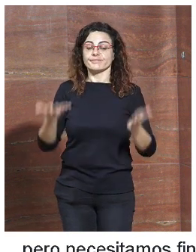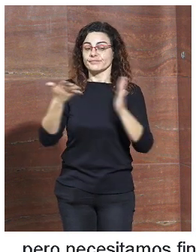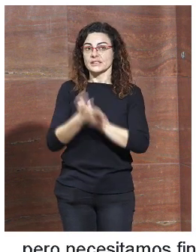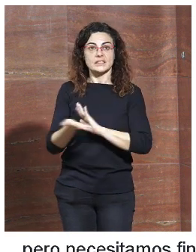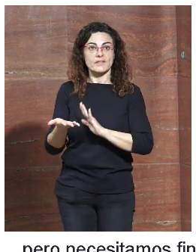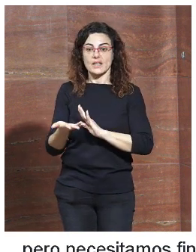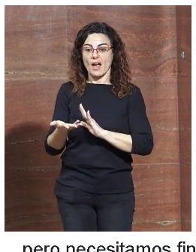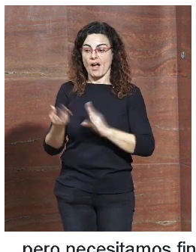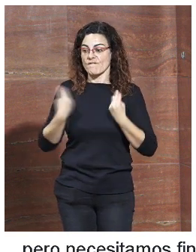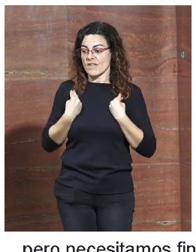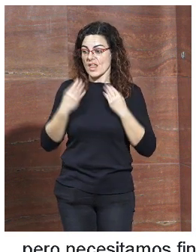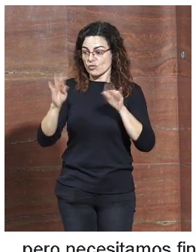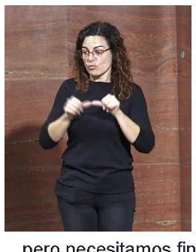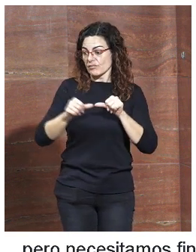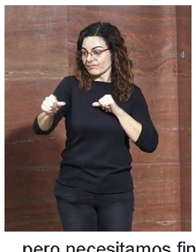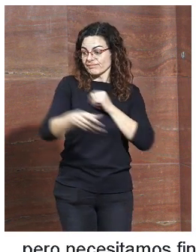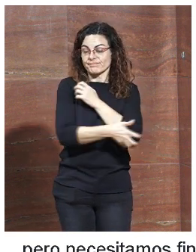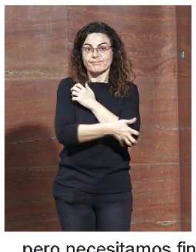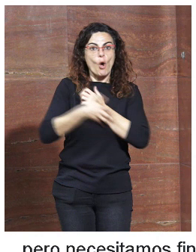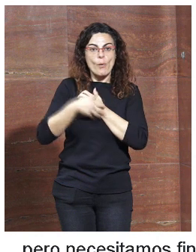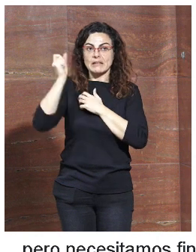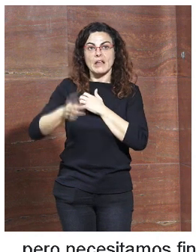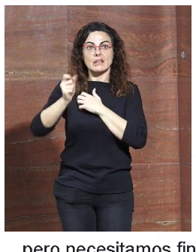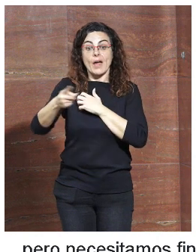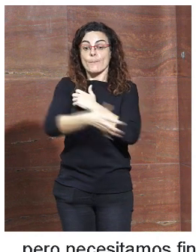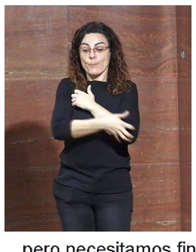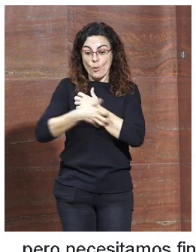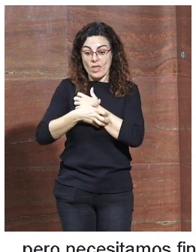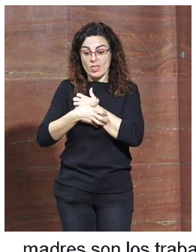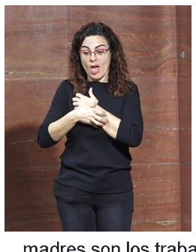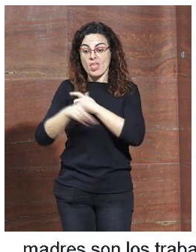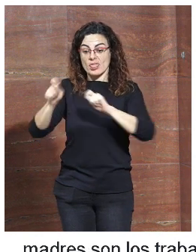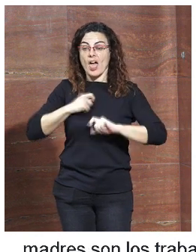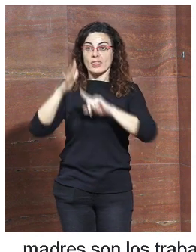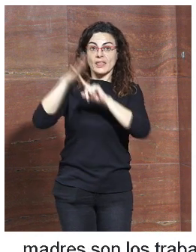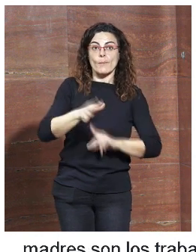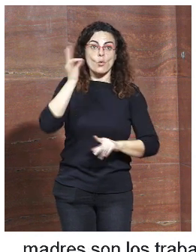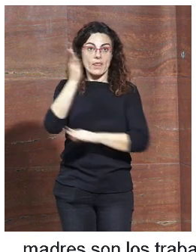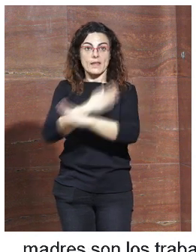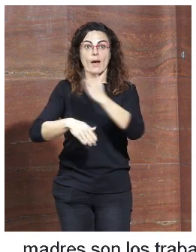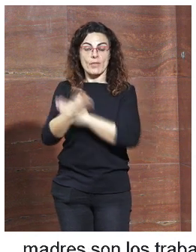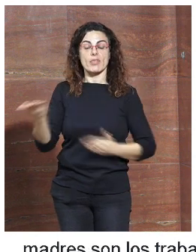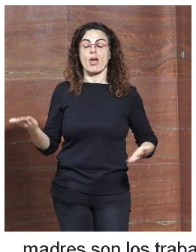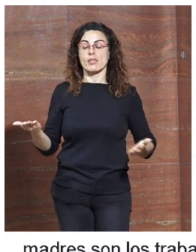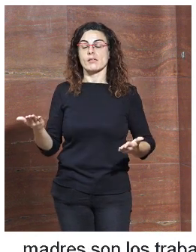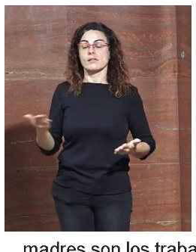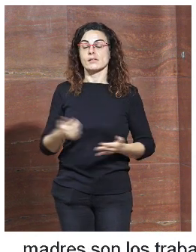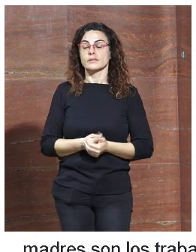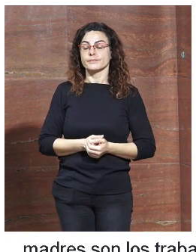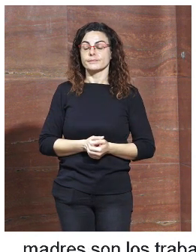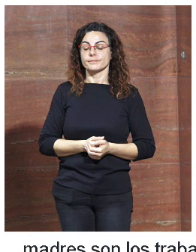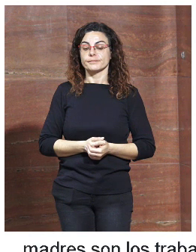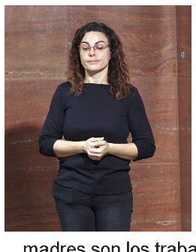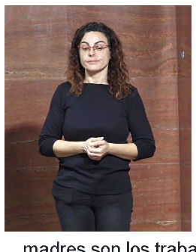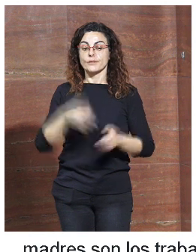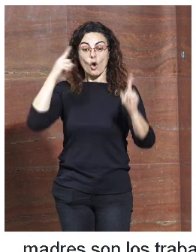pobres toda su vida. Y la pobreza es uno de los factores que discriminan a las mujeres con discapacidad. Y